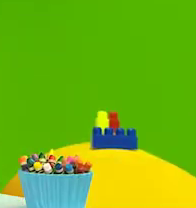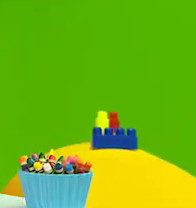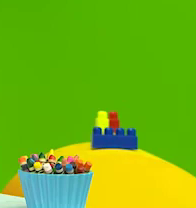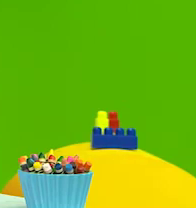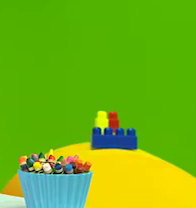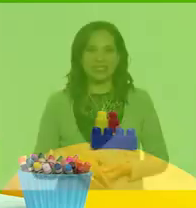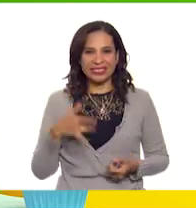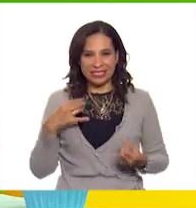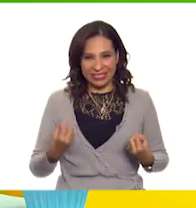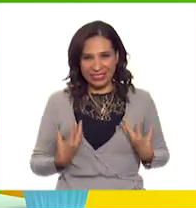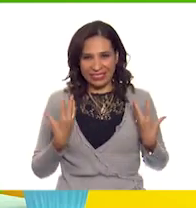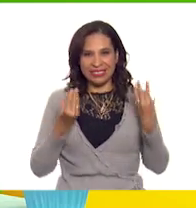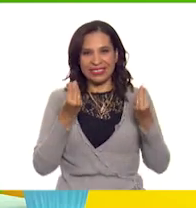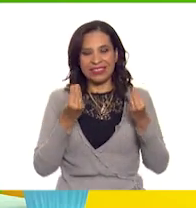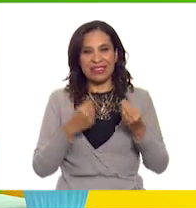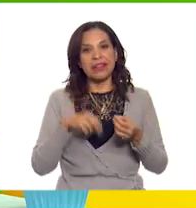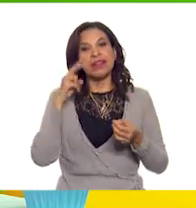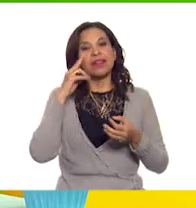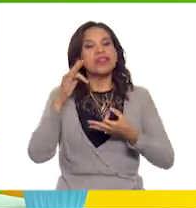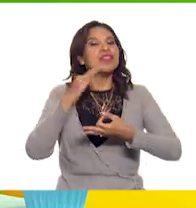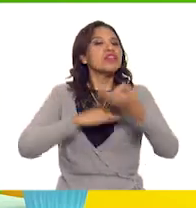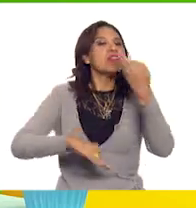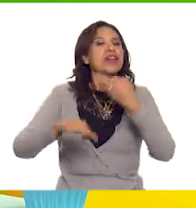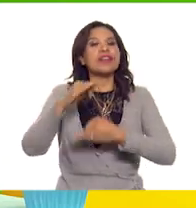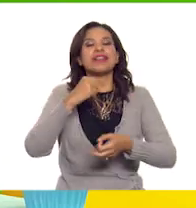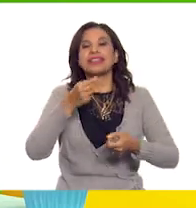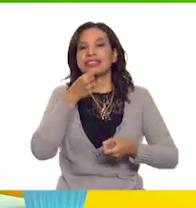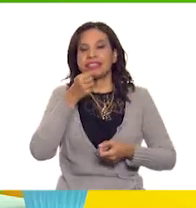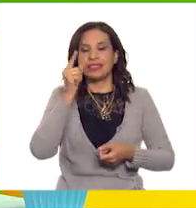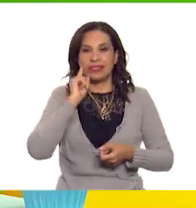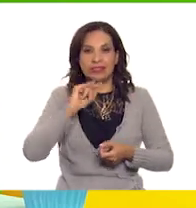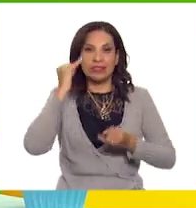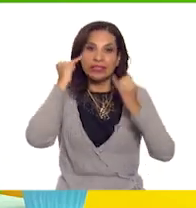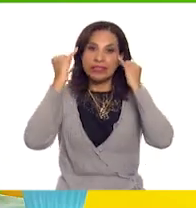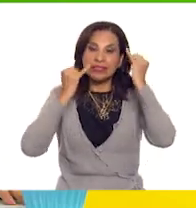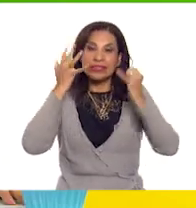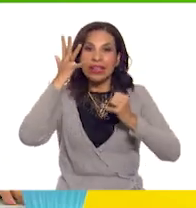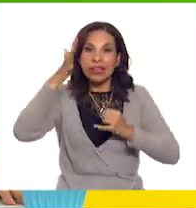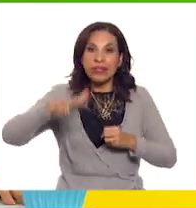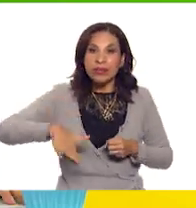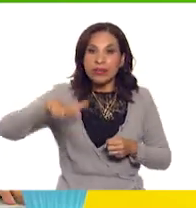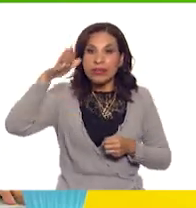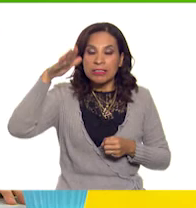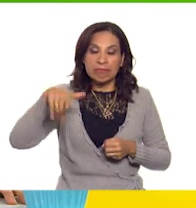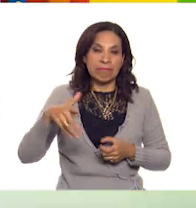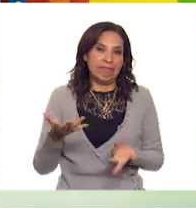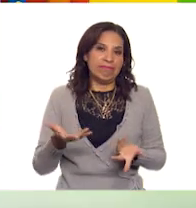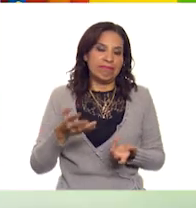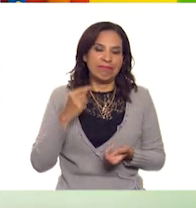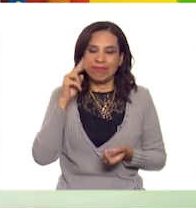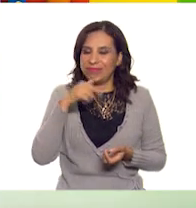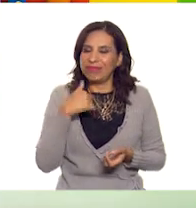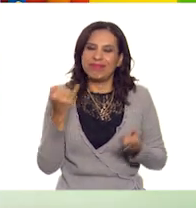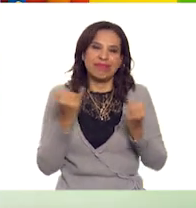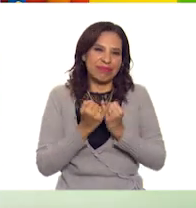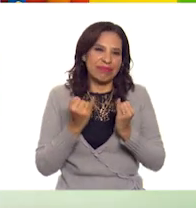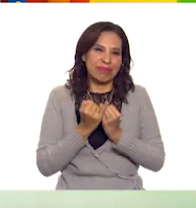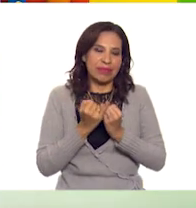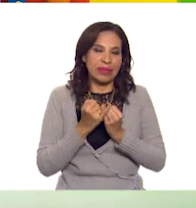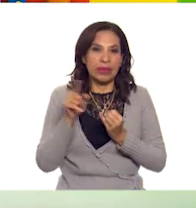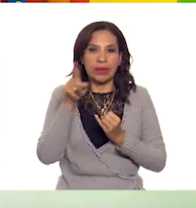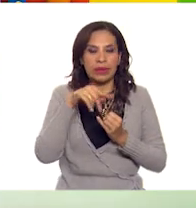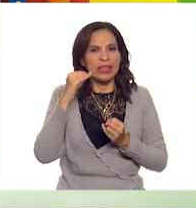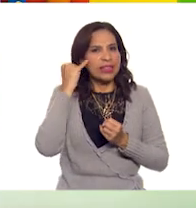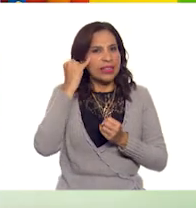Me emocioné tanto al ver todo lo que las niñas y los niños imaginan ser en un futuro, Itza. Sí, yo también. Son